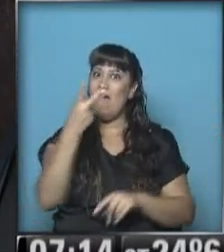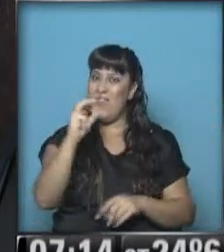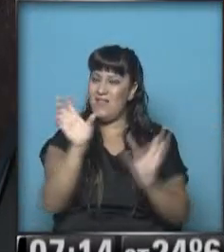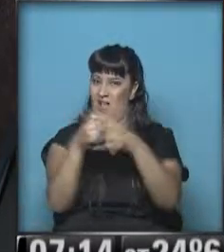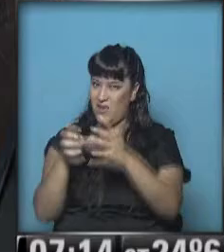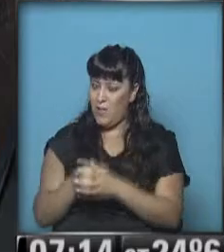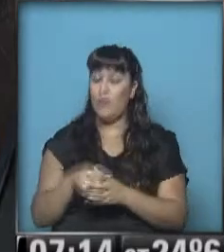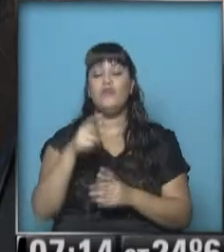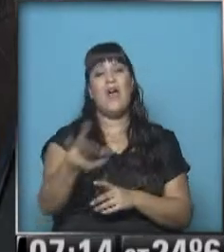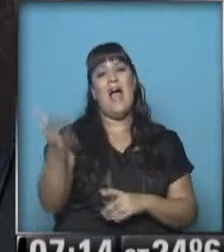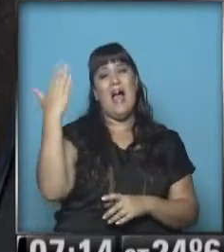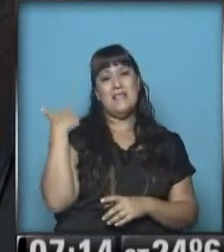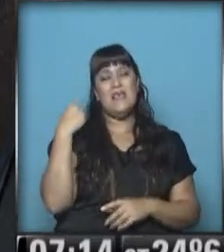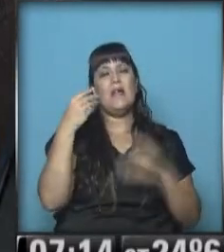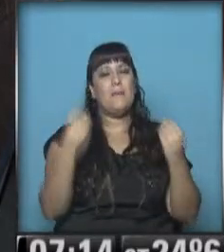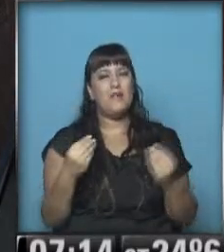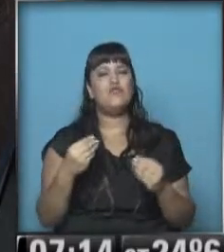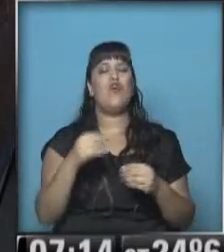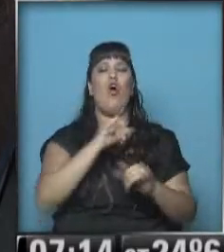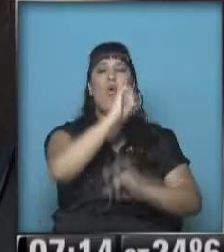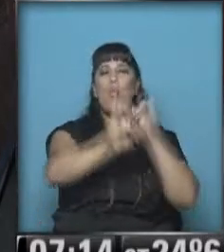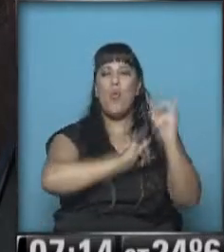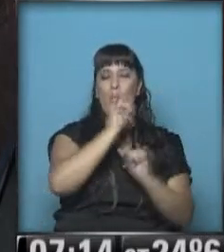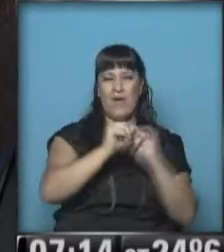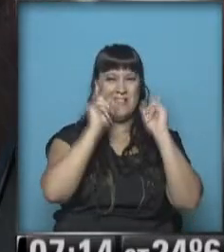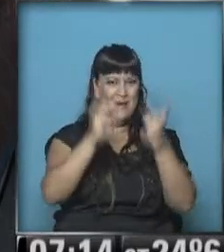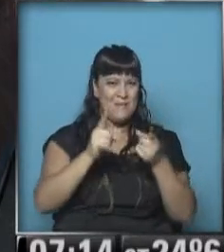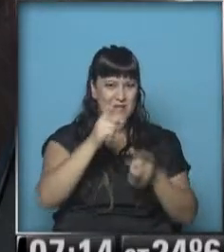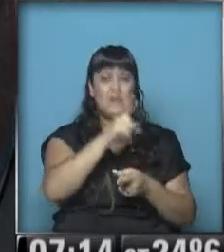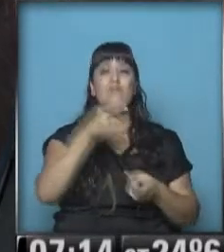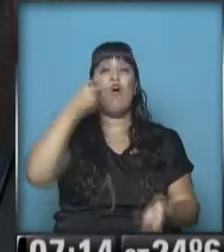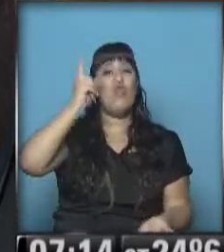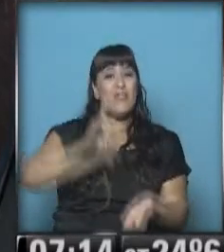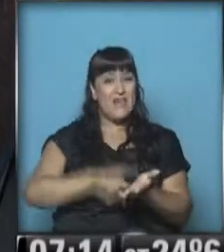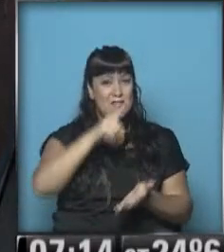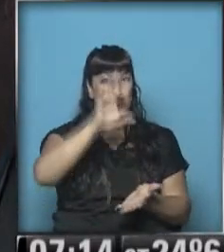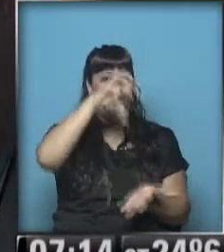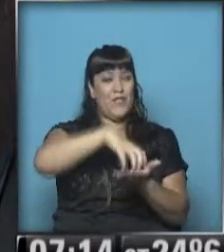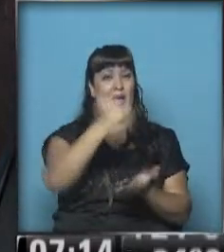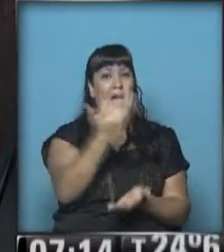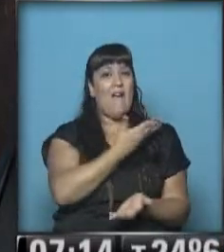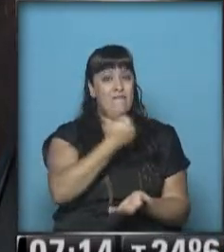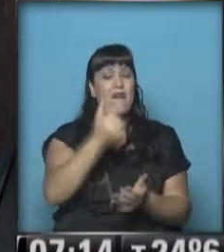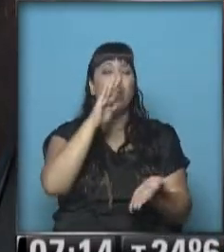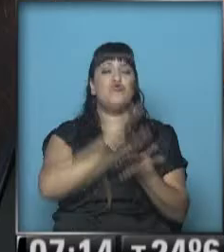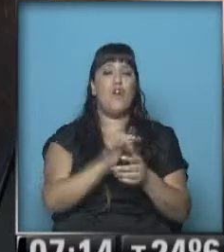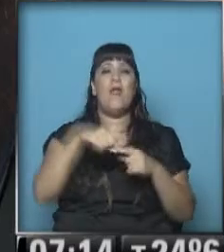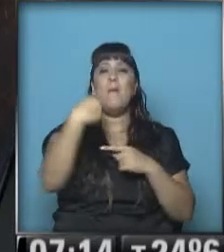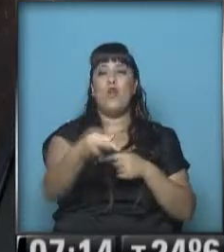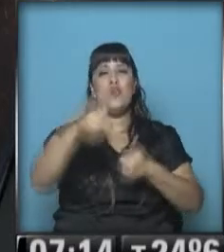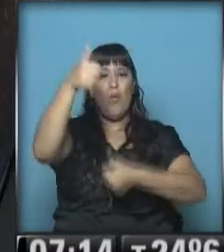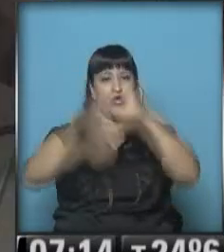sucedía ayer con testimonios de esta decisión tomada respecto del próximo torneo de Primera